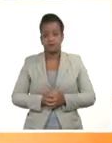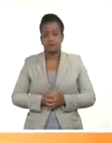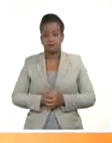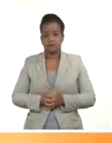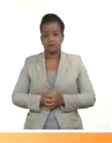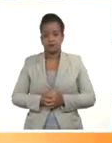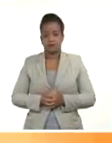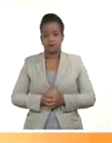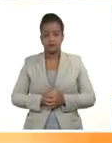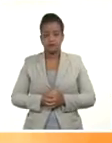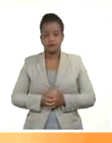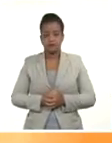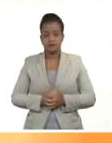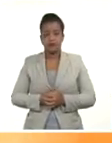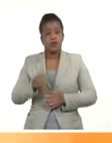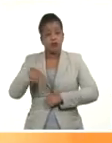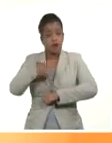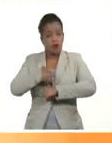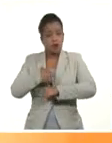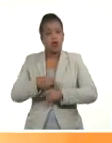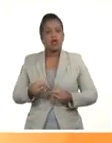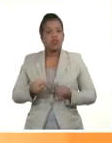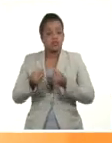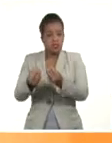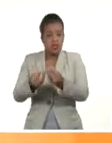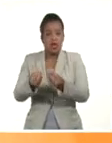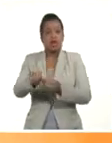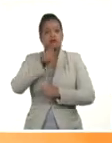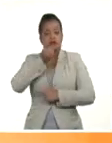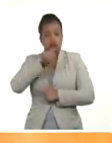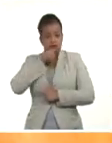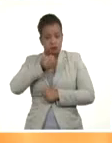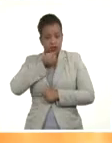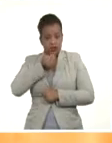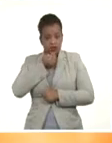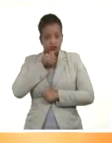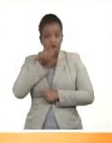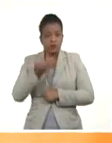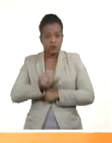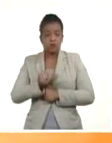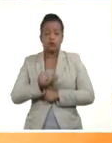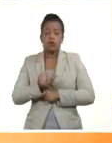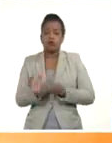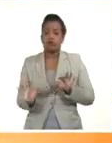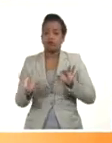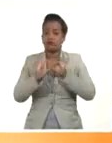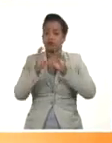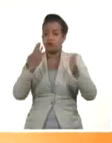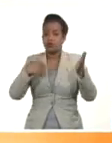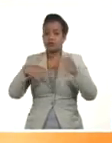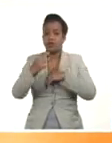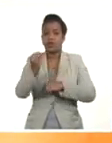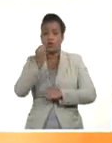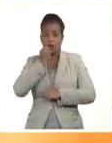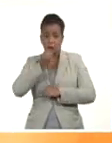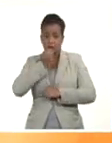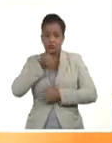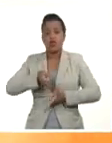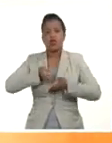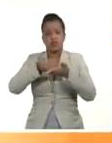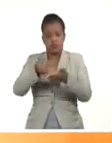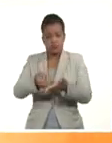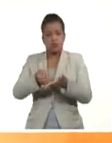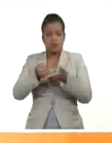se le suministran alimentos de conjunto en coordinación con el Ministerio de Comercio Interior y el